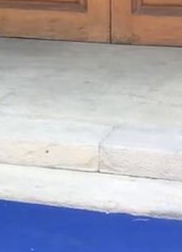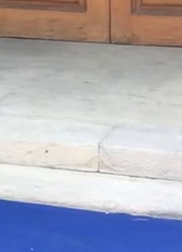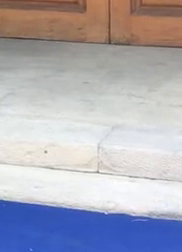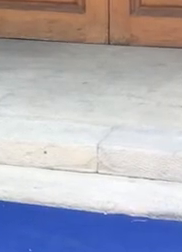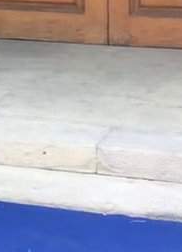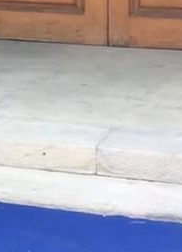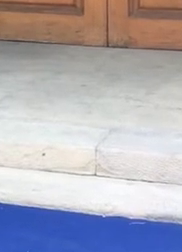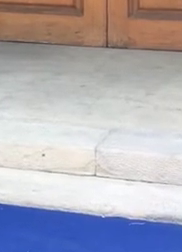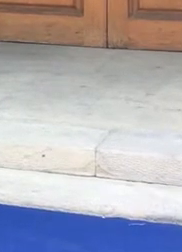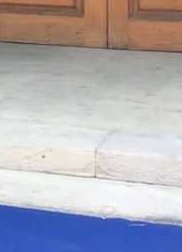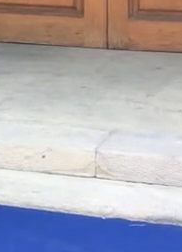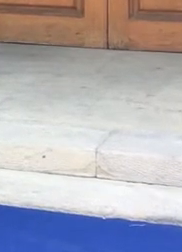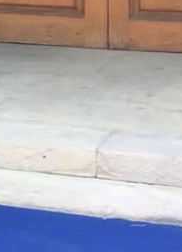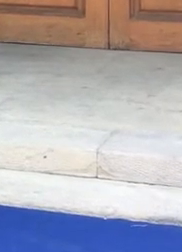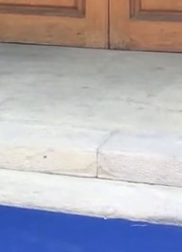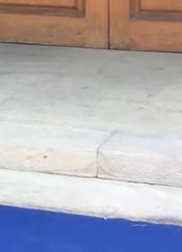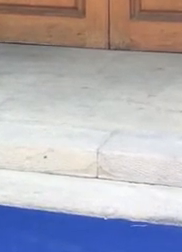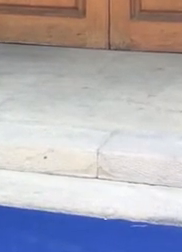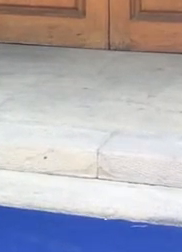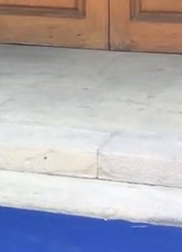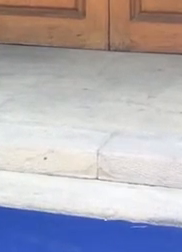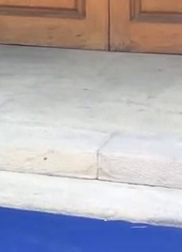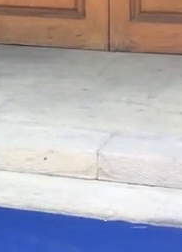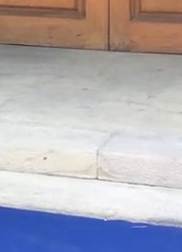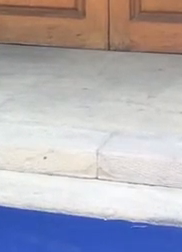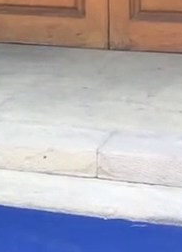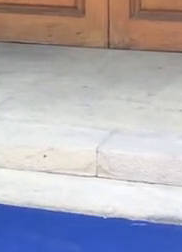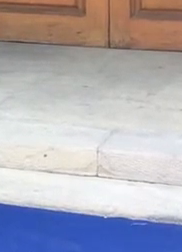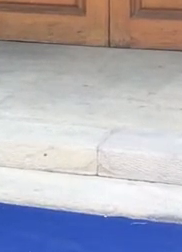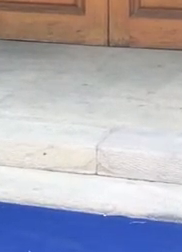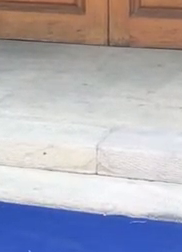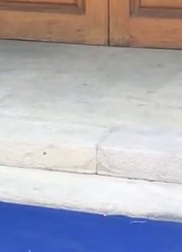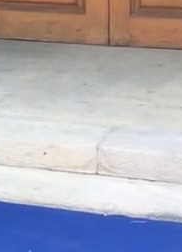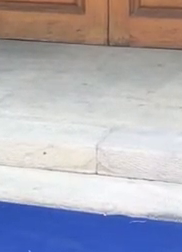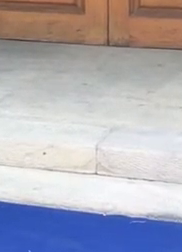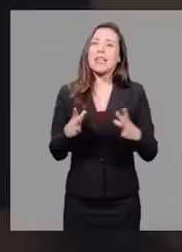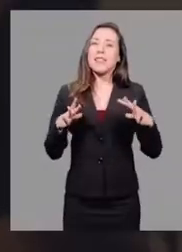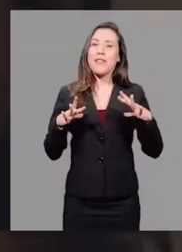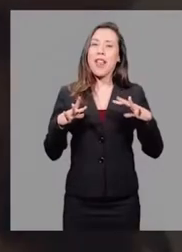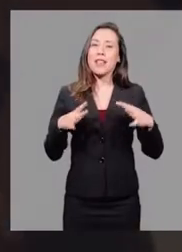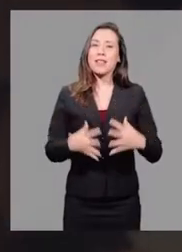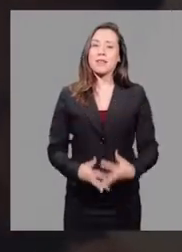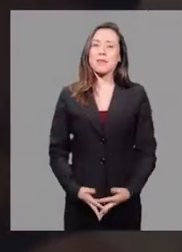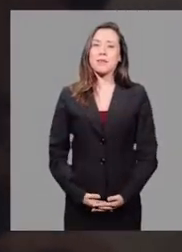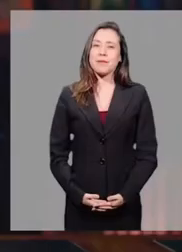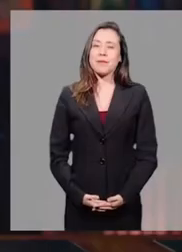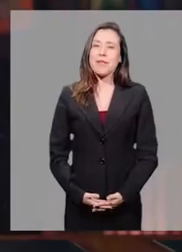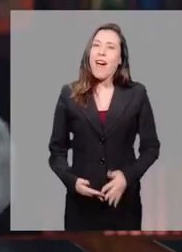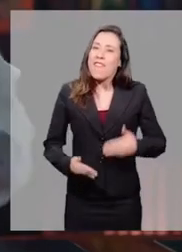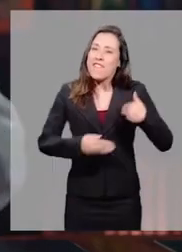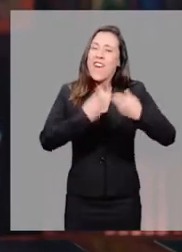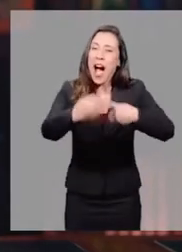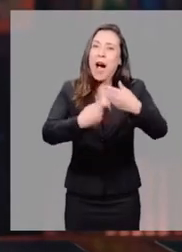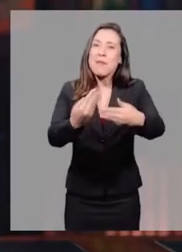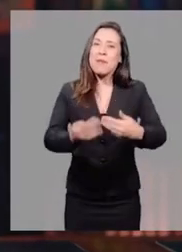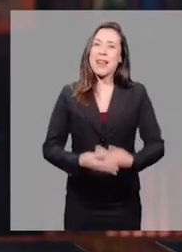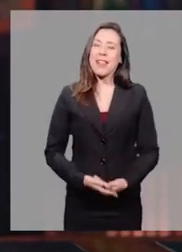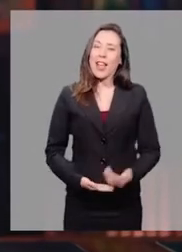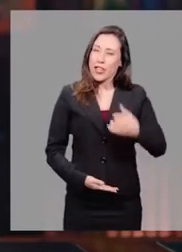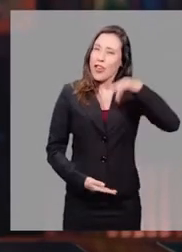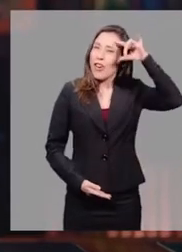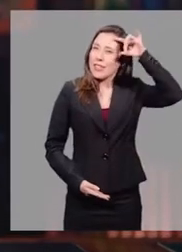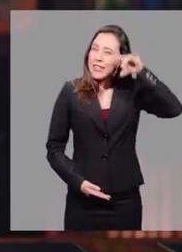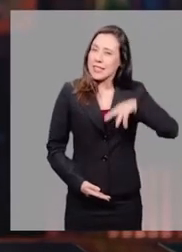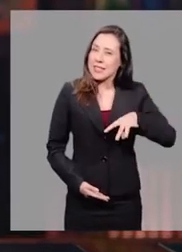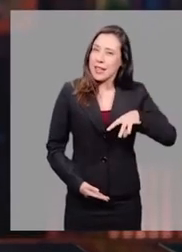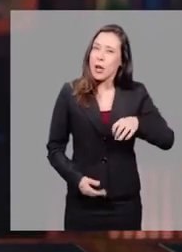con la democracia y en el progreso, lo vamos a hacer con mucha convicción y con mucho compromiso. Piñera,